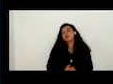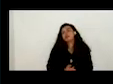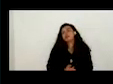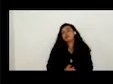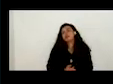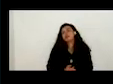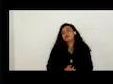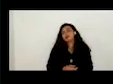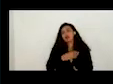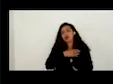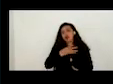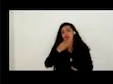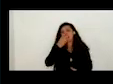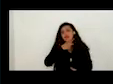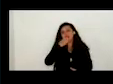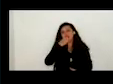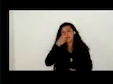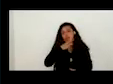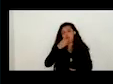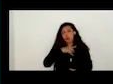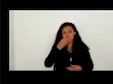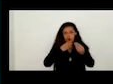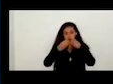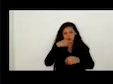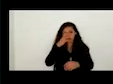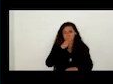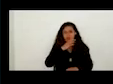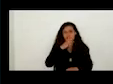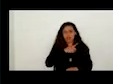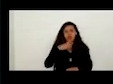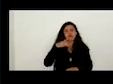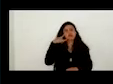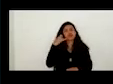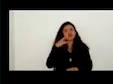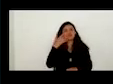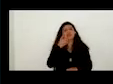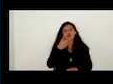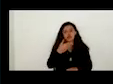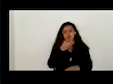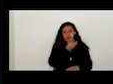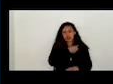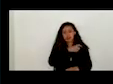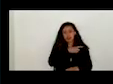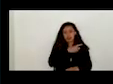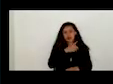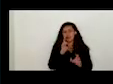desayuno, comida y cena y siempre se trata de que sea nutritivo. En el caso